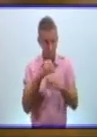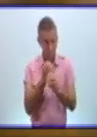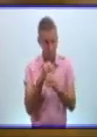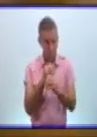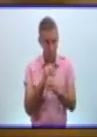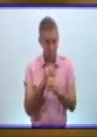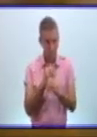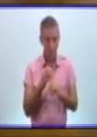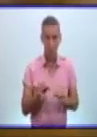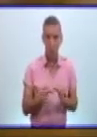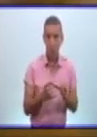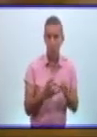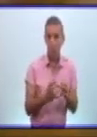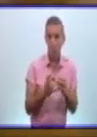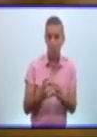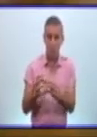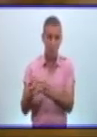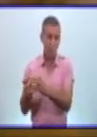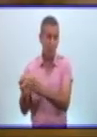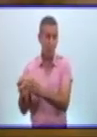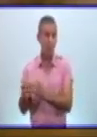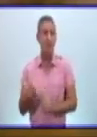pequeñas bolsas de estas disoluciones.